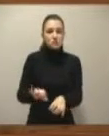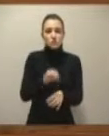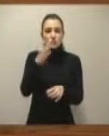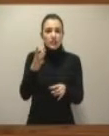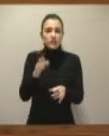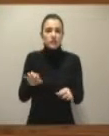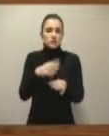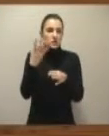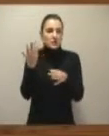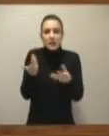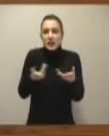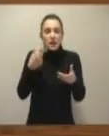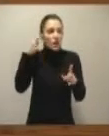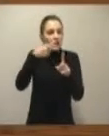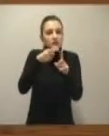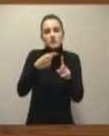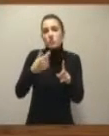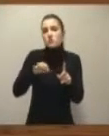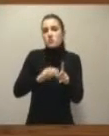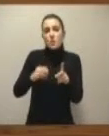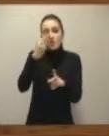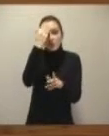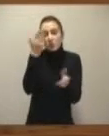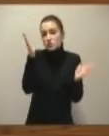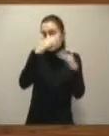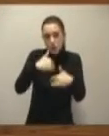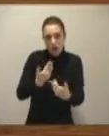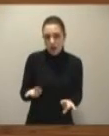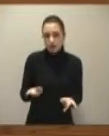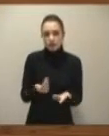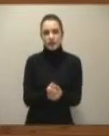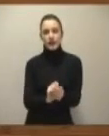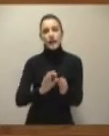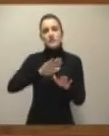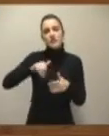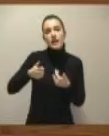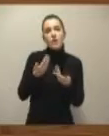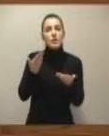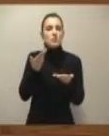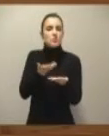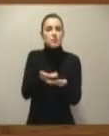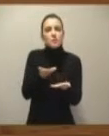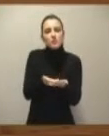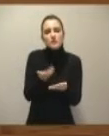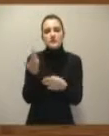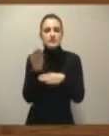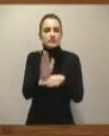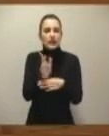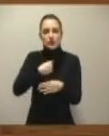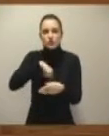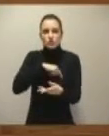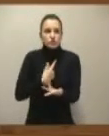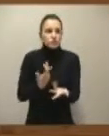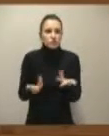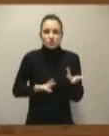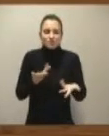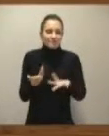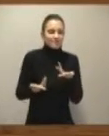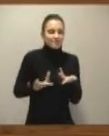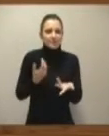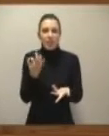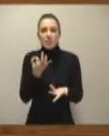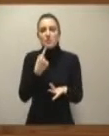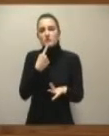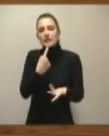de principios y de objetivos claros. Una propuesta que, en fin, nosotros no podemos sino calificarla como